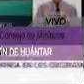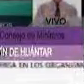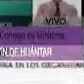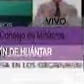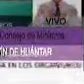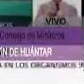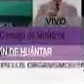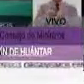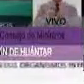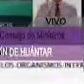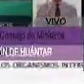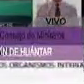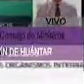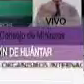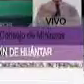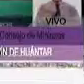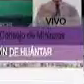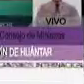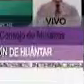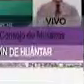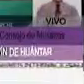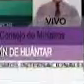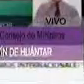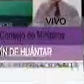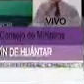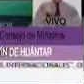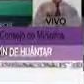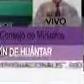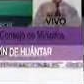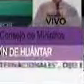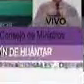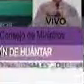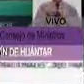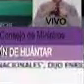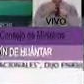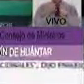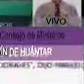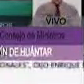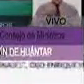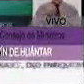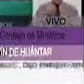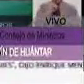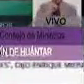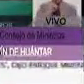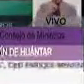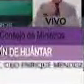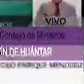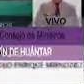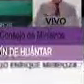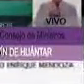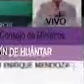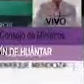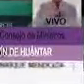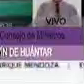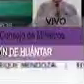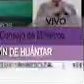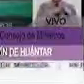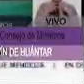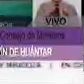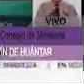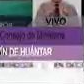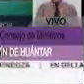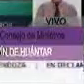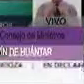ninguna contingencia al Estado peruano y seguiremos, repito, dando instrucciones a los procuradores, a los agentes, para